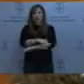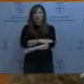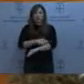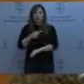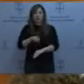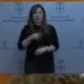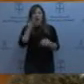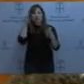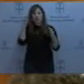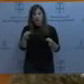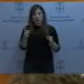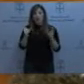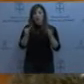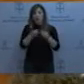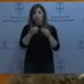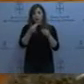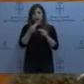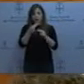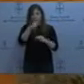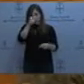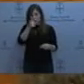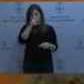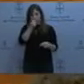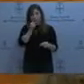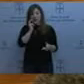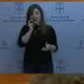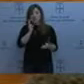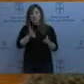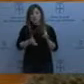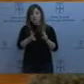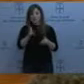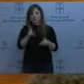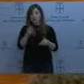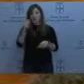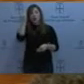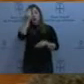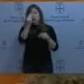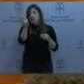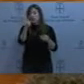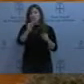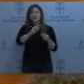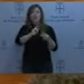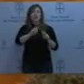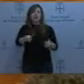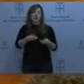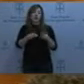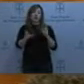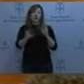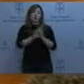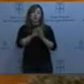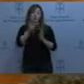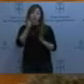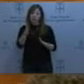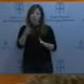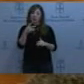aseguraba que el Partido Socialista de Euskadi no se plantea la reforma de la Constitución porque